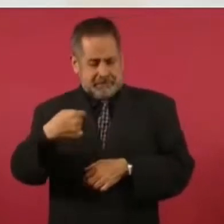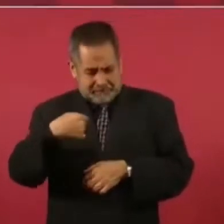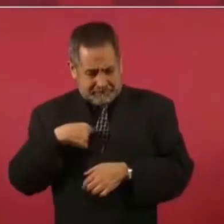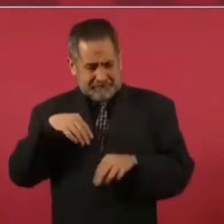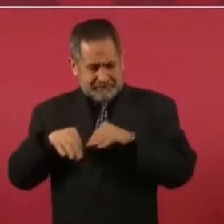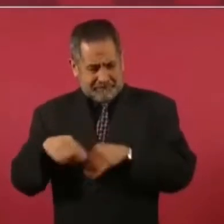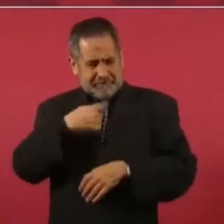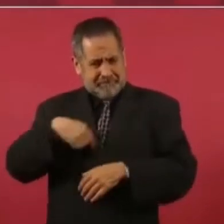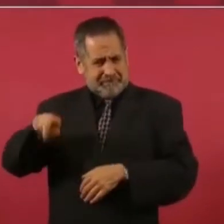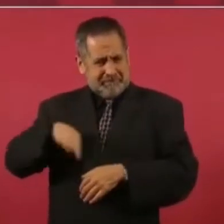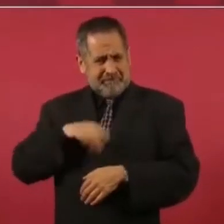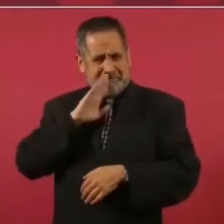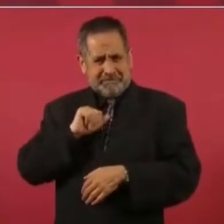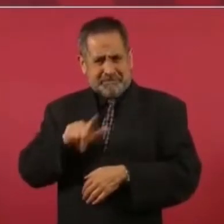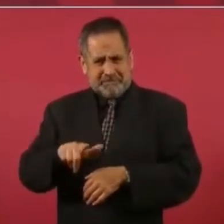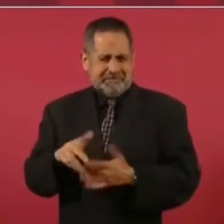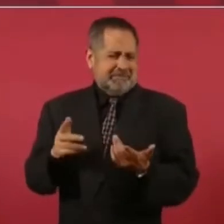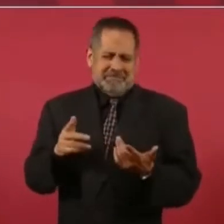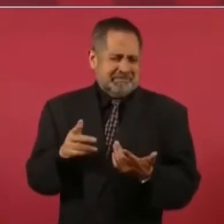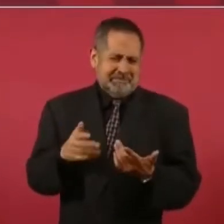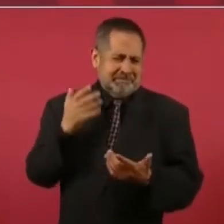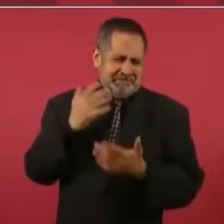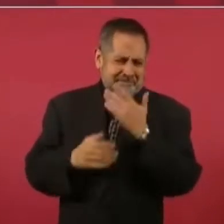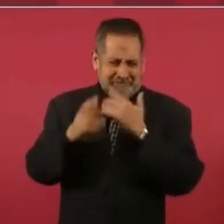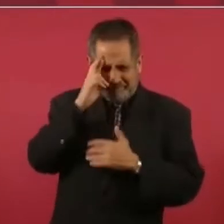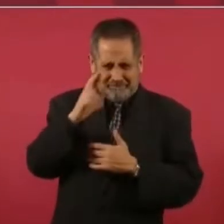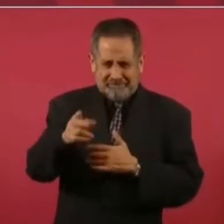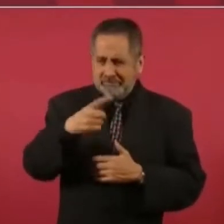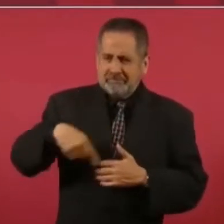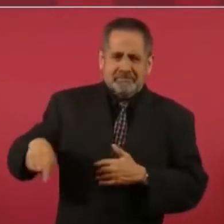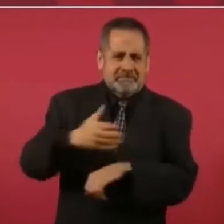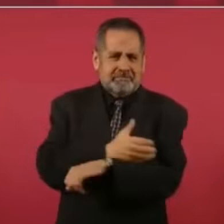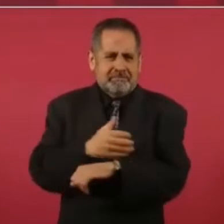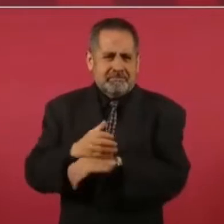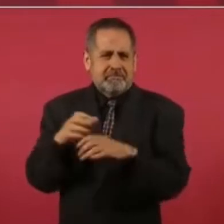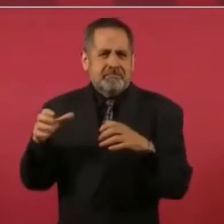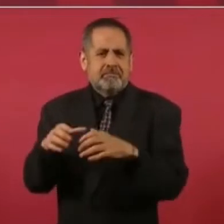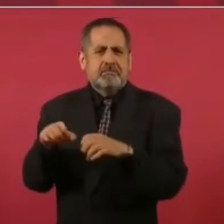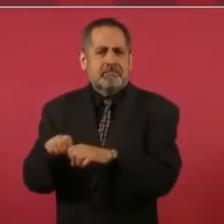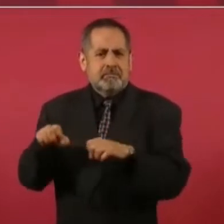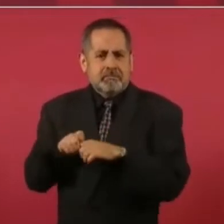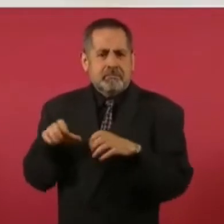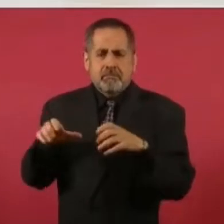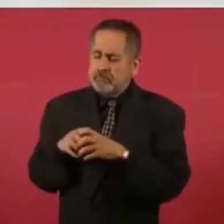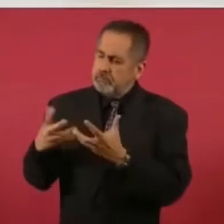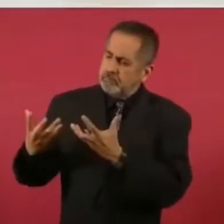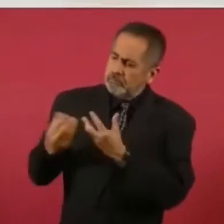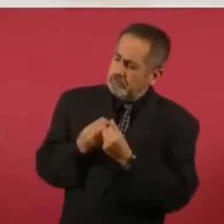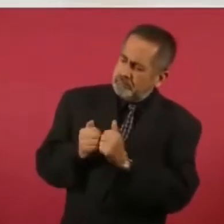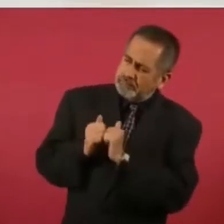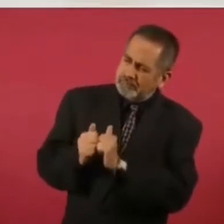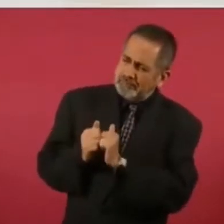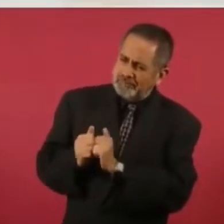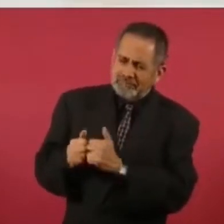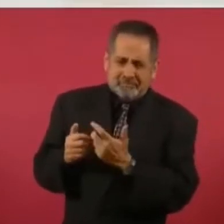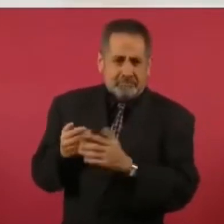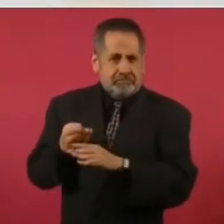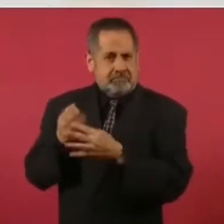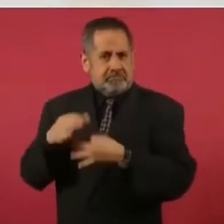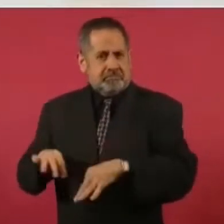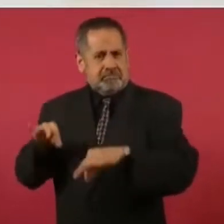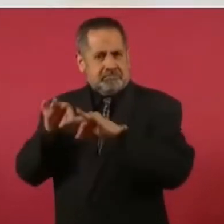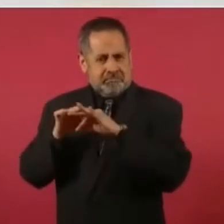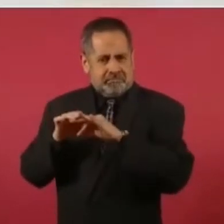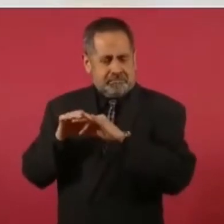no fue así, mucho menos sería una falta de respeto a las compañeras y compañeros de mi equipo de trabajo que me han acompañado de manera muy seria